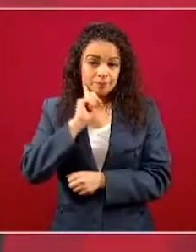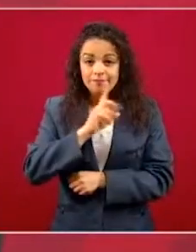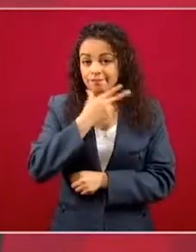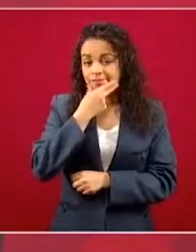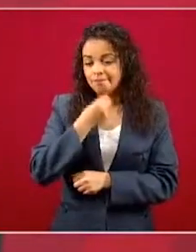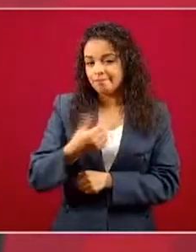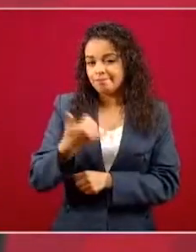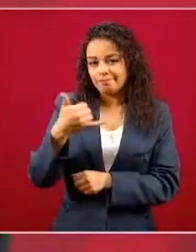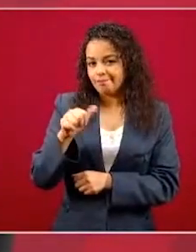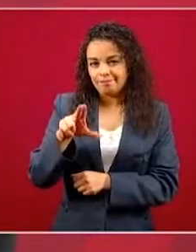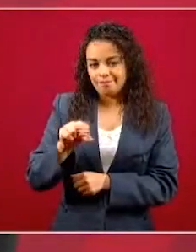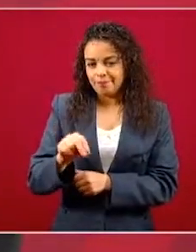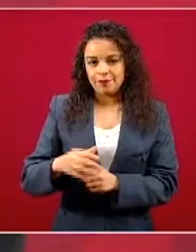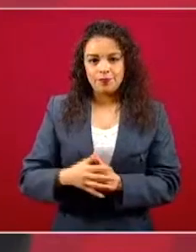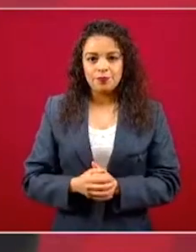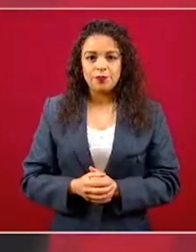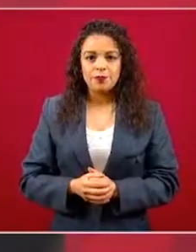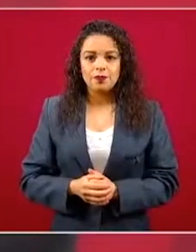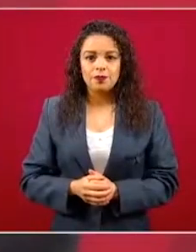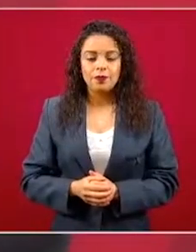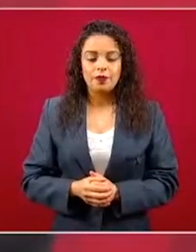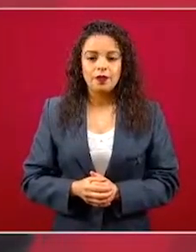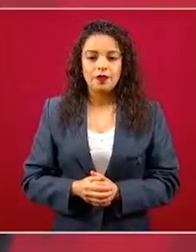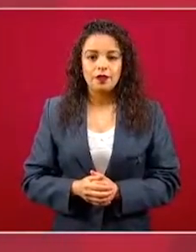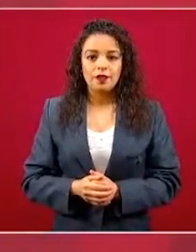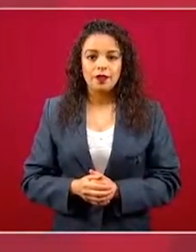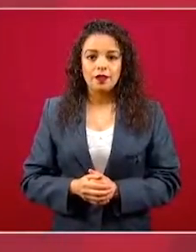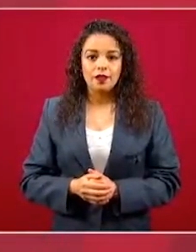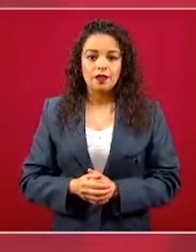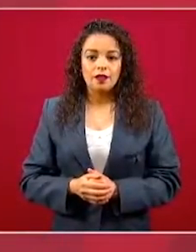cuando había la clara